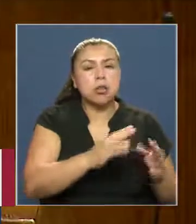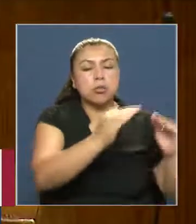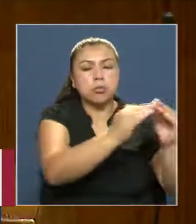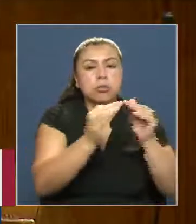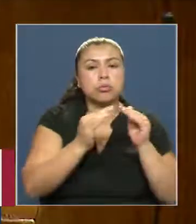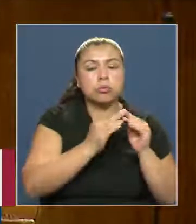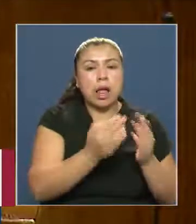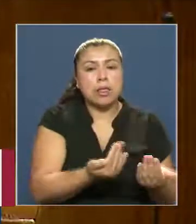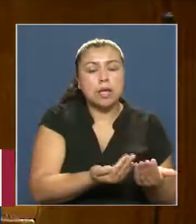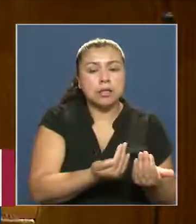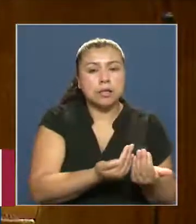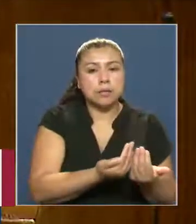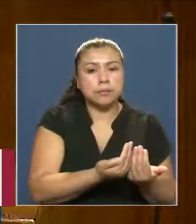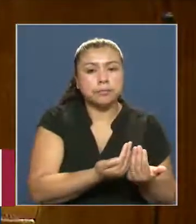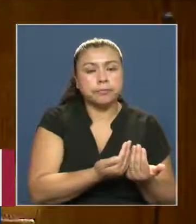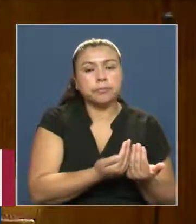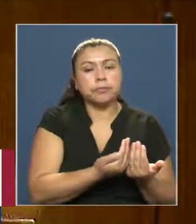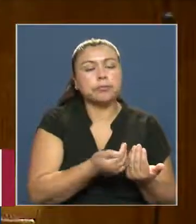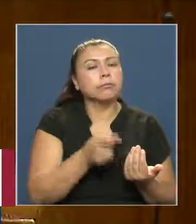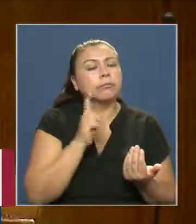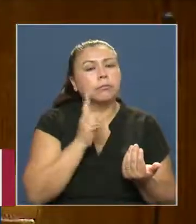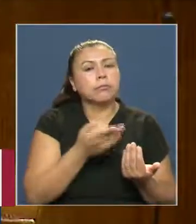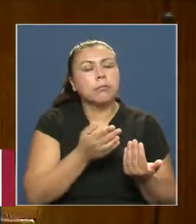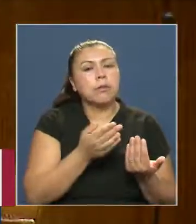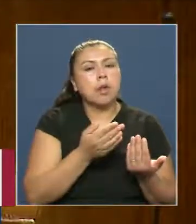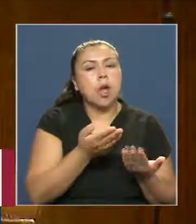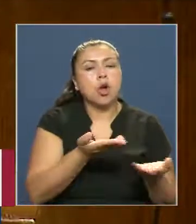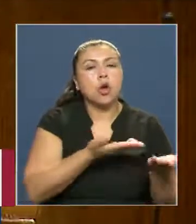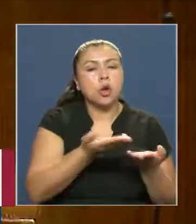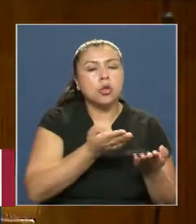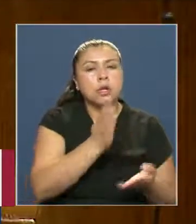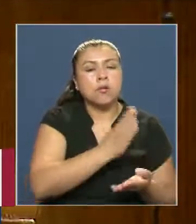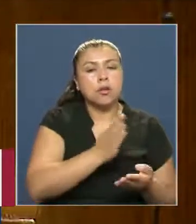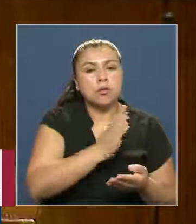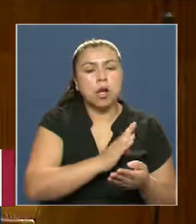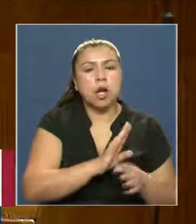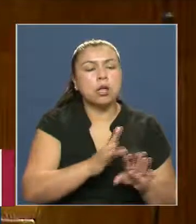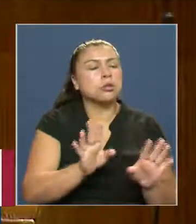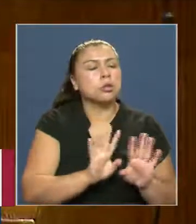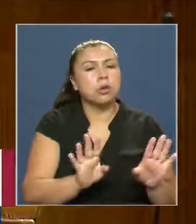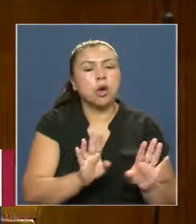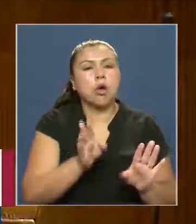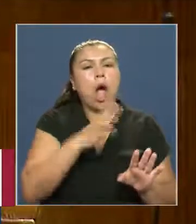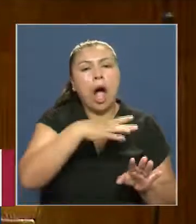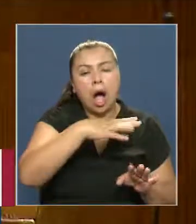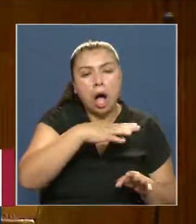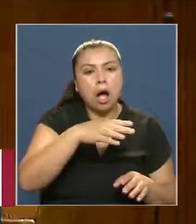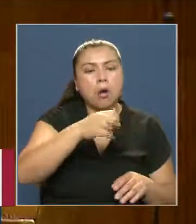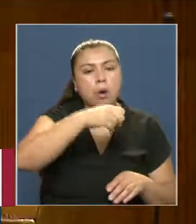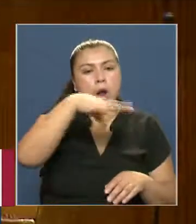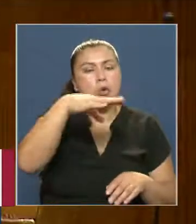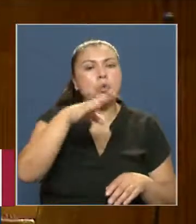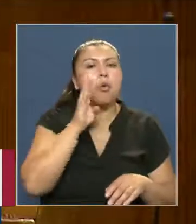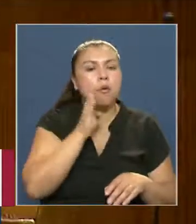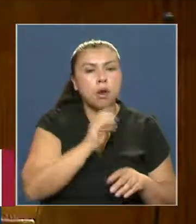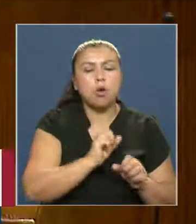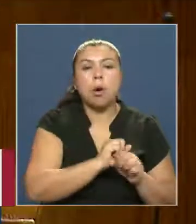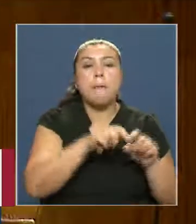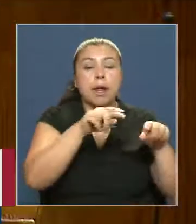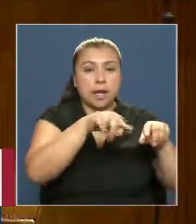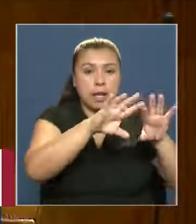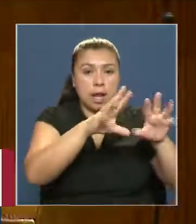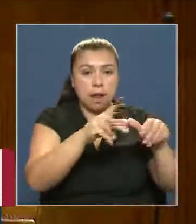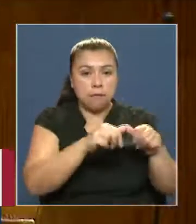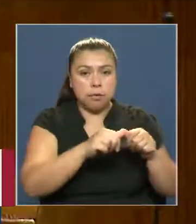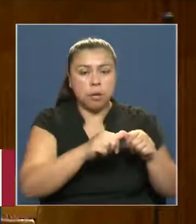urbanizaciones necesarias, no contando con servicios básicos ni con las condiciones mínimas necesarias para que las familias puedan desarrollar